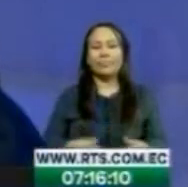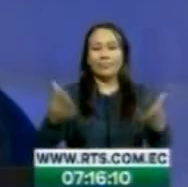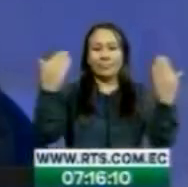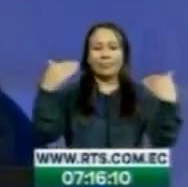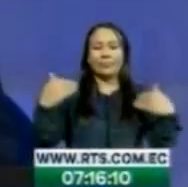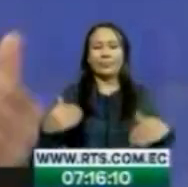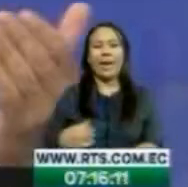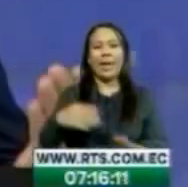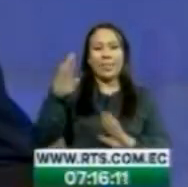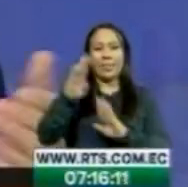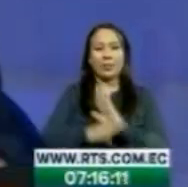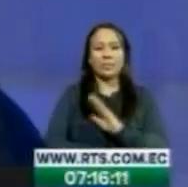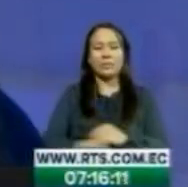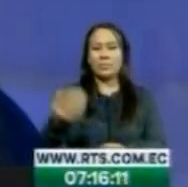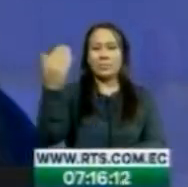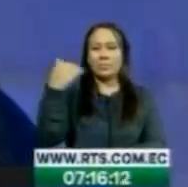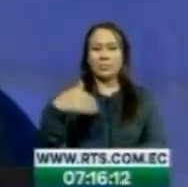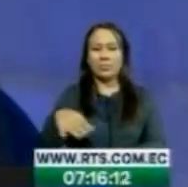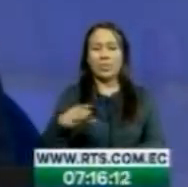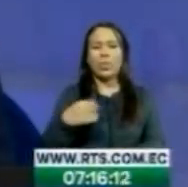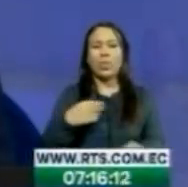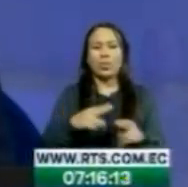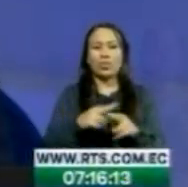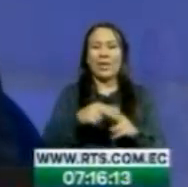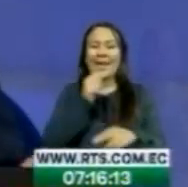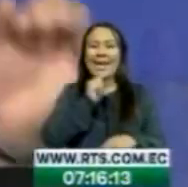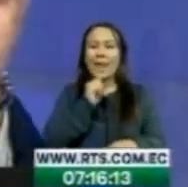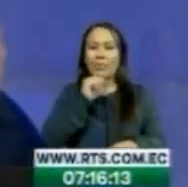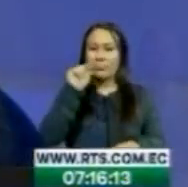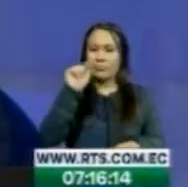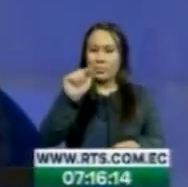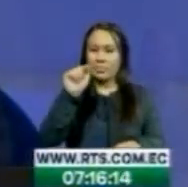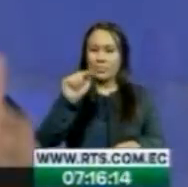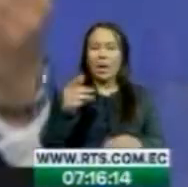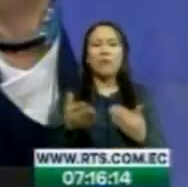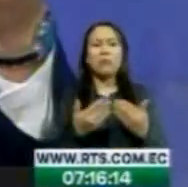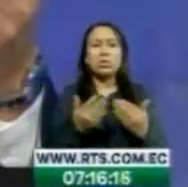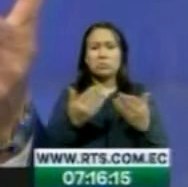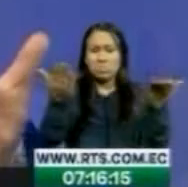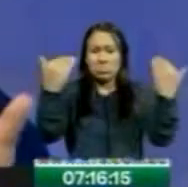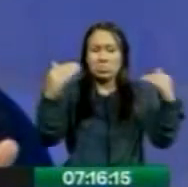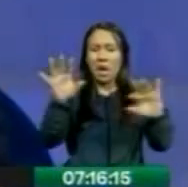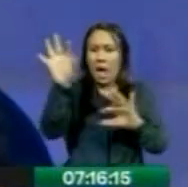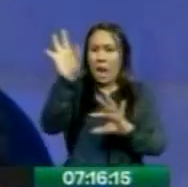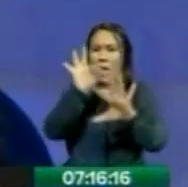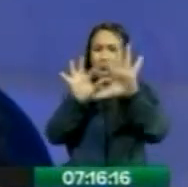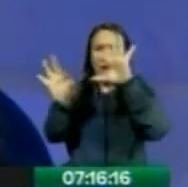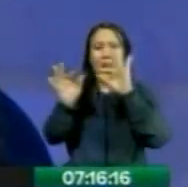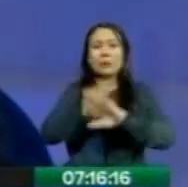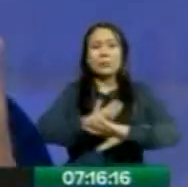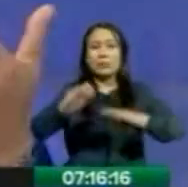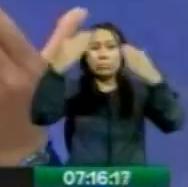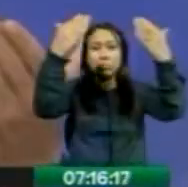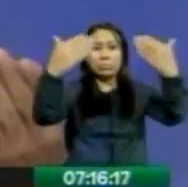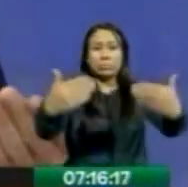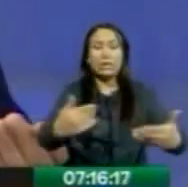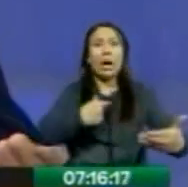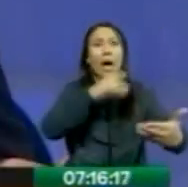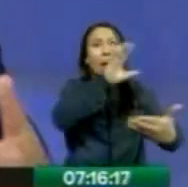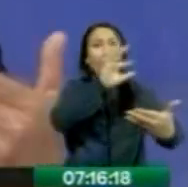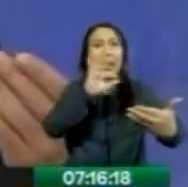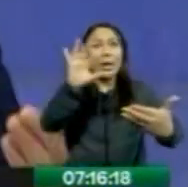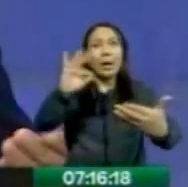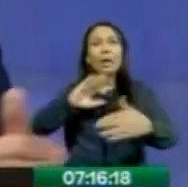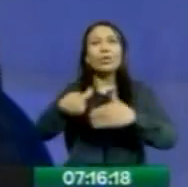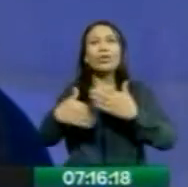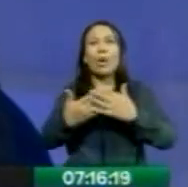reducción, pone su usuario y su clave, y en pasos muy sencillos escoge, ya se encuentran desplegadas todas las planillas